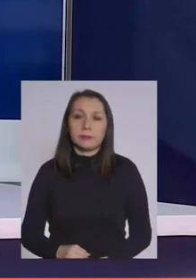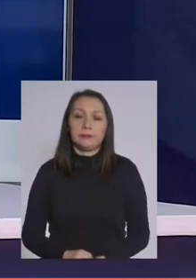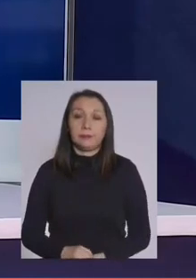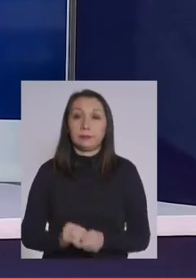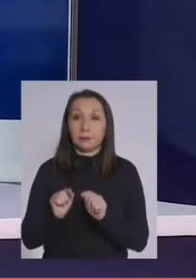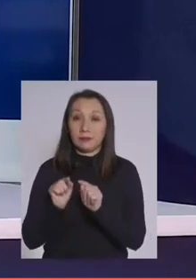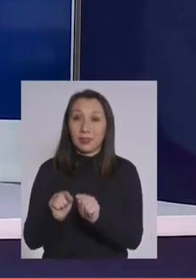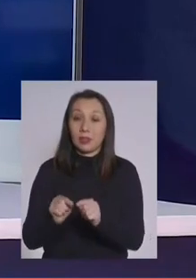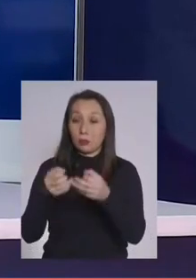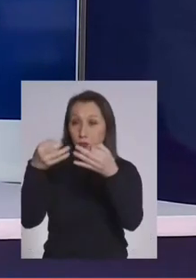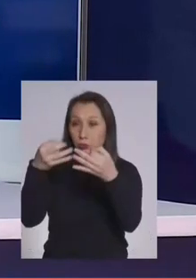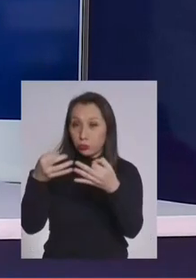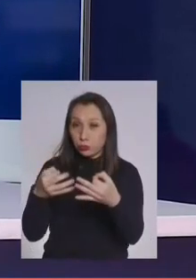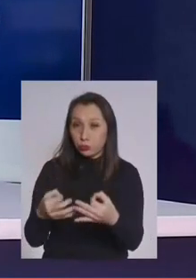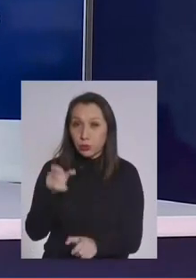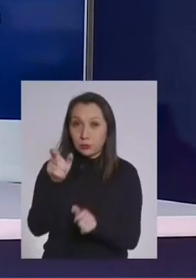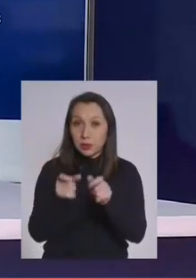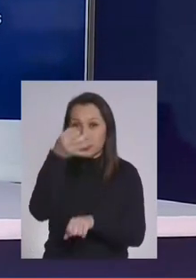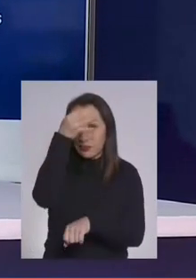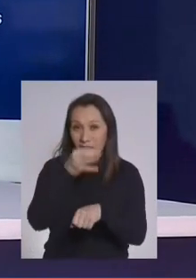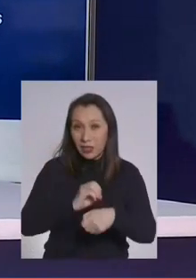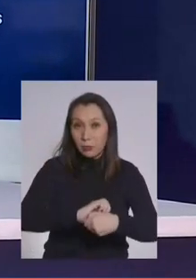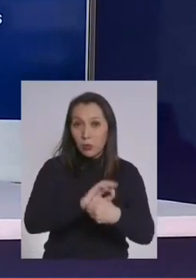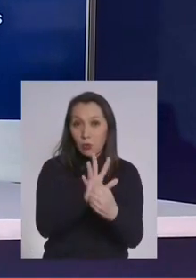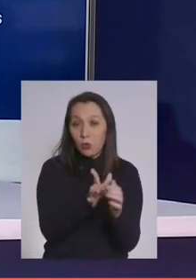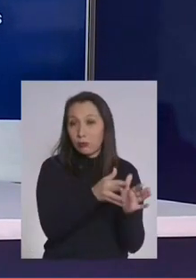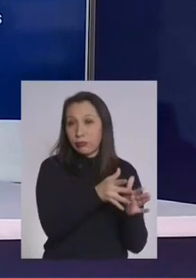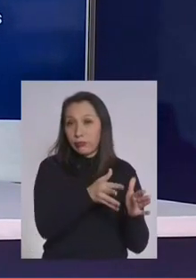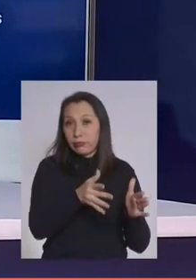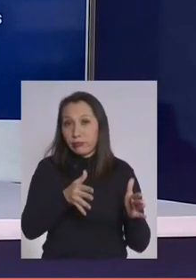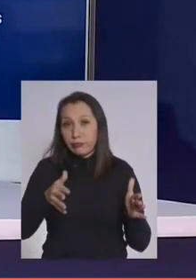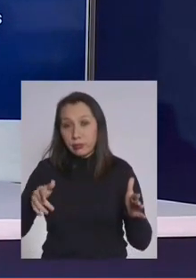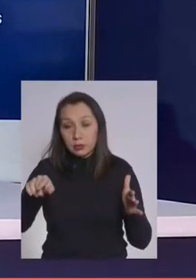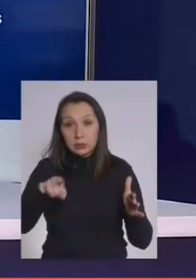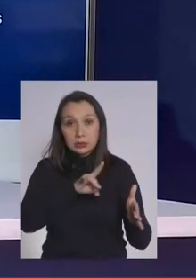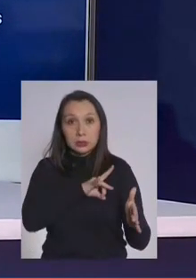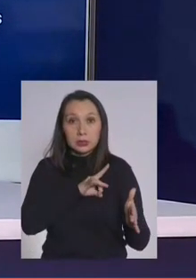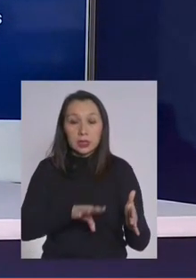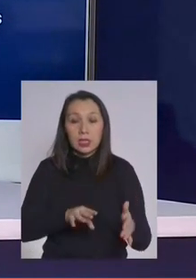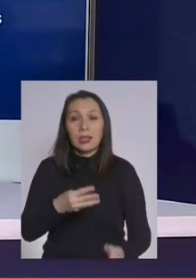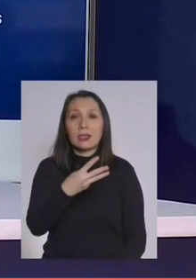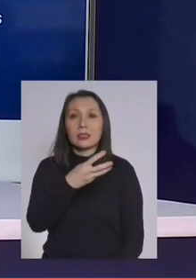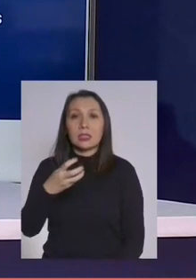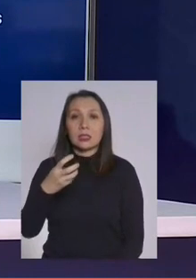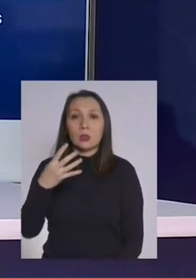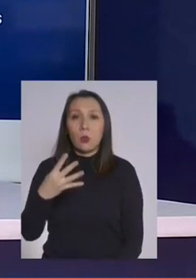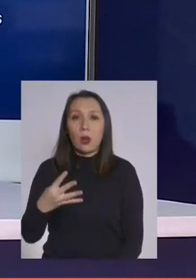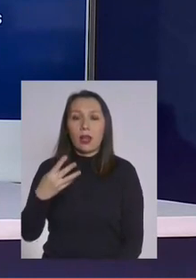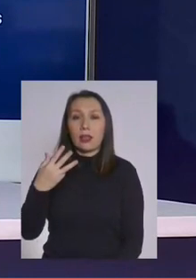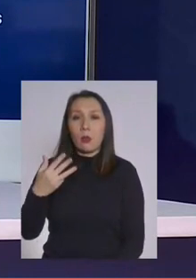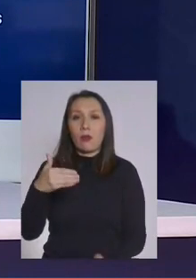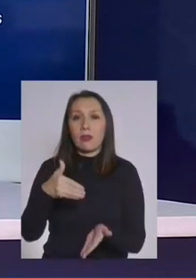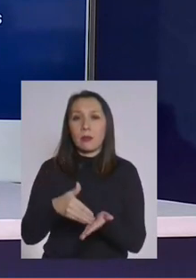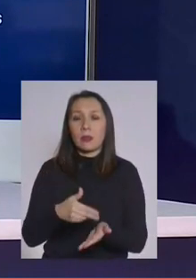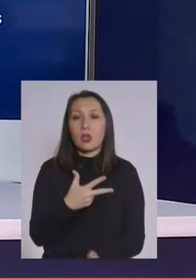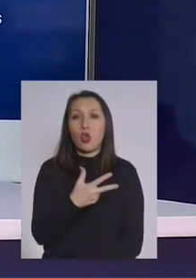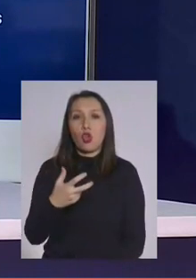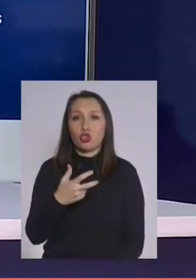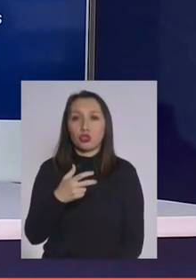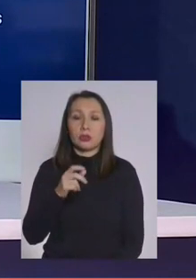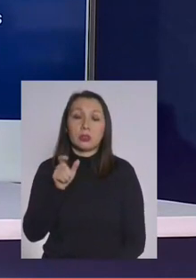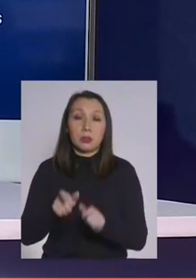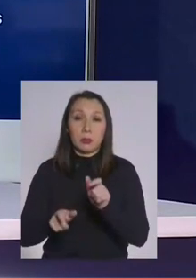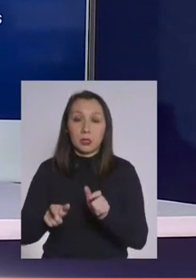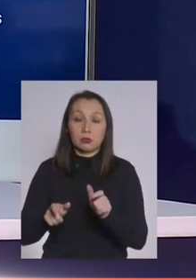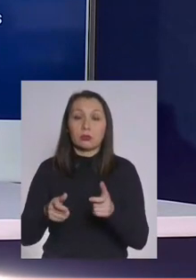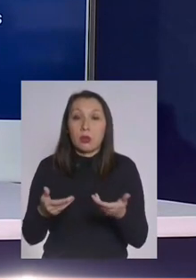con esto la cifra total de personas contagiadas por coronavirus en nuestro país es de 349 mil 800